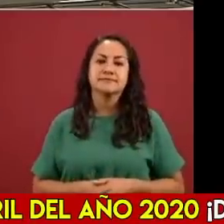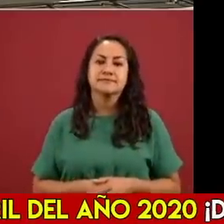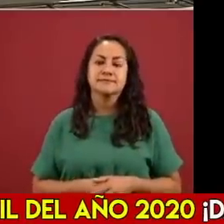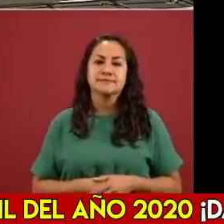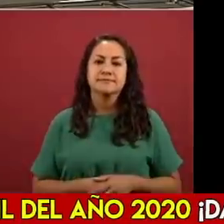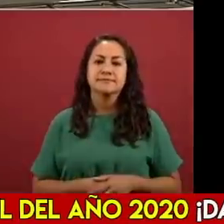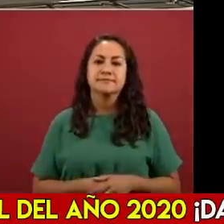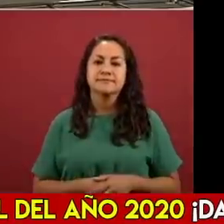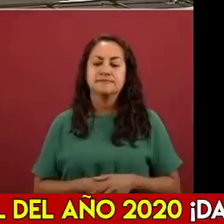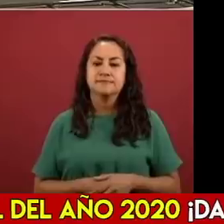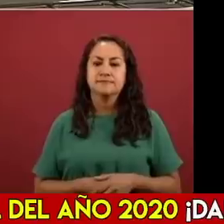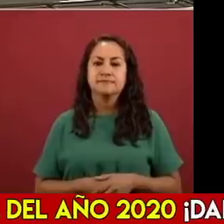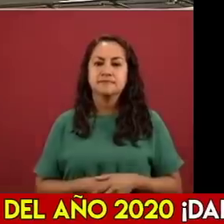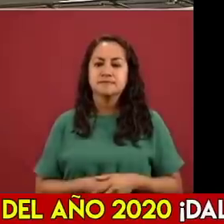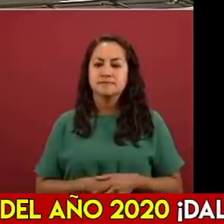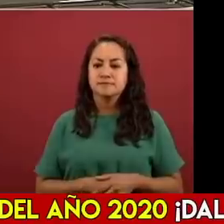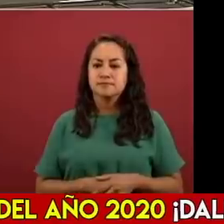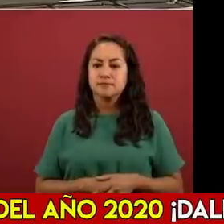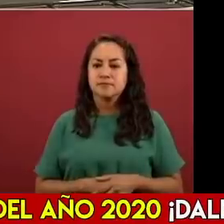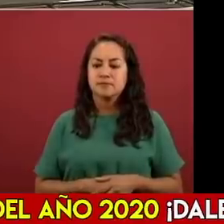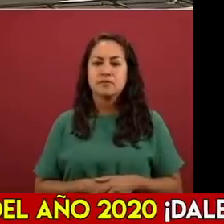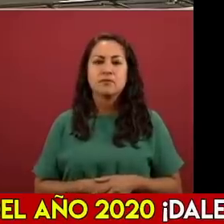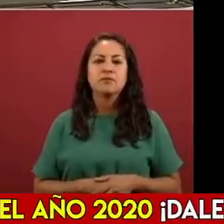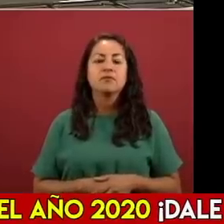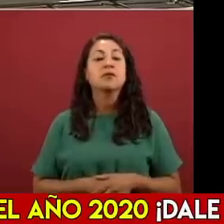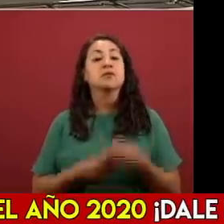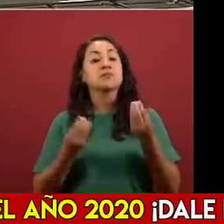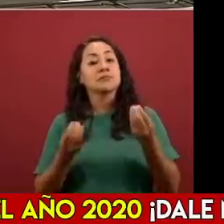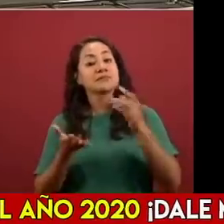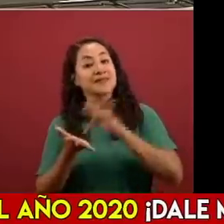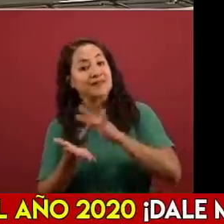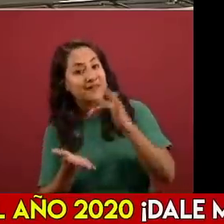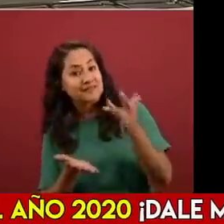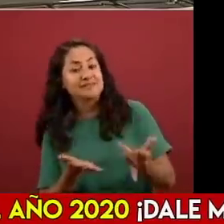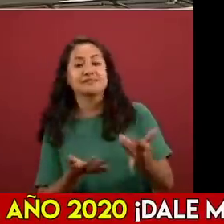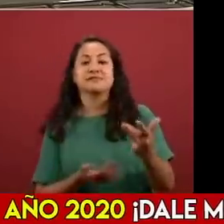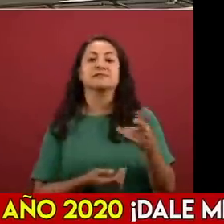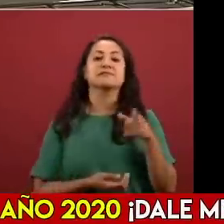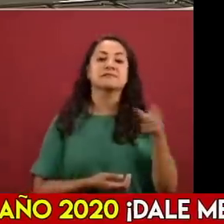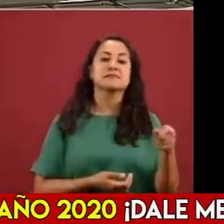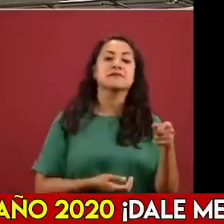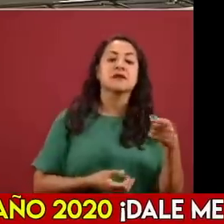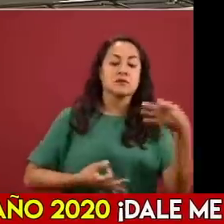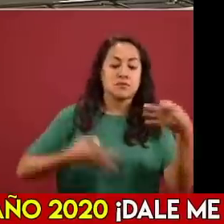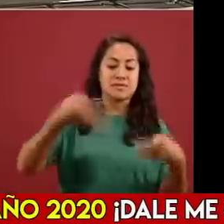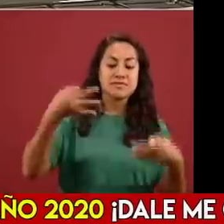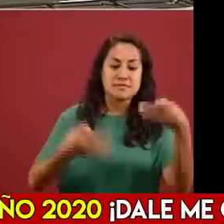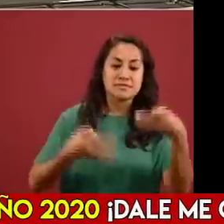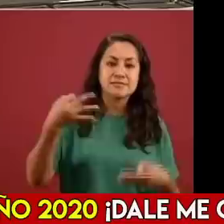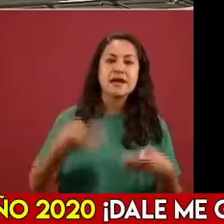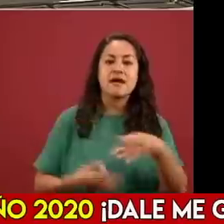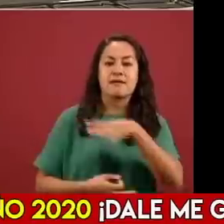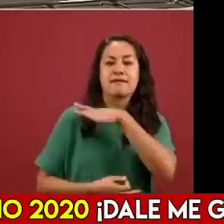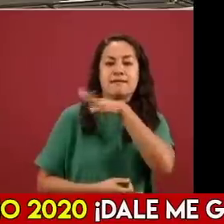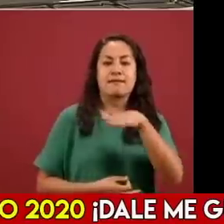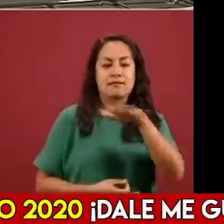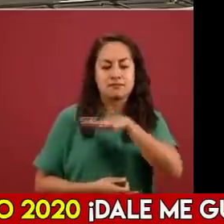pues eso es muchas gracias señora procuradora señora fiscal general de justicia